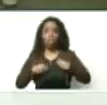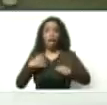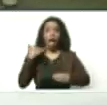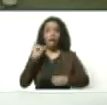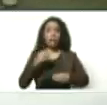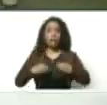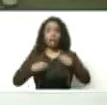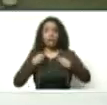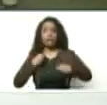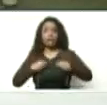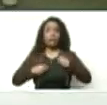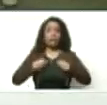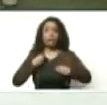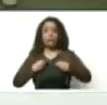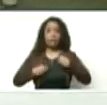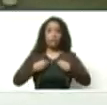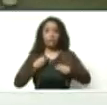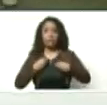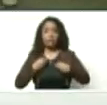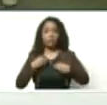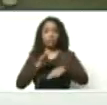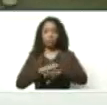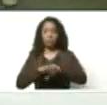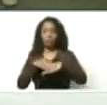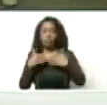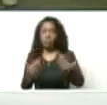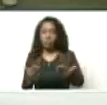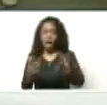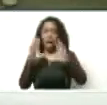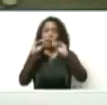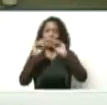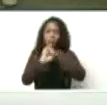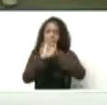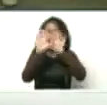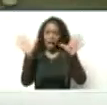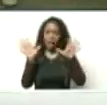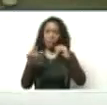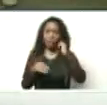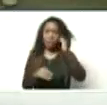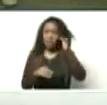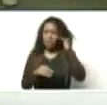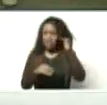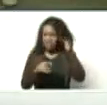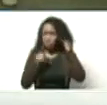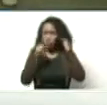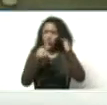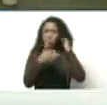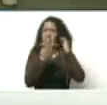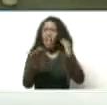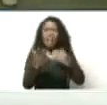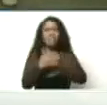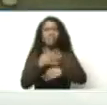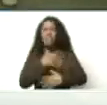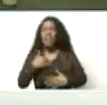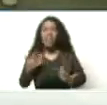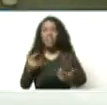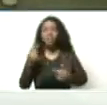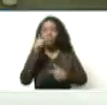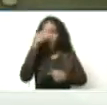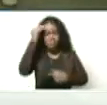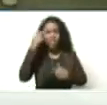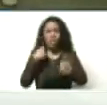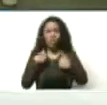una angustia escepticismo pimentel háblame claro pimentel qué es lo que quiere y que tú crees que yo debo